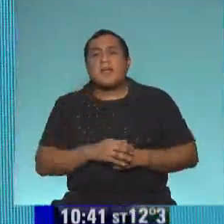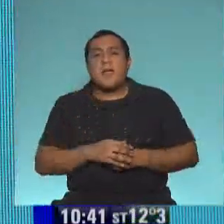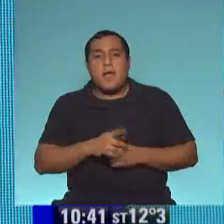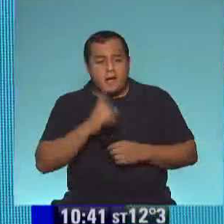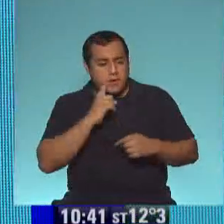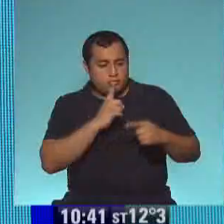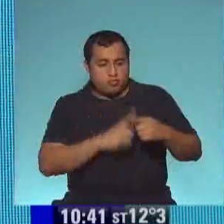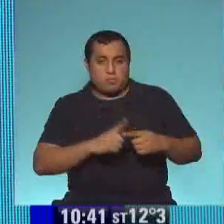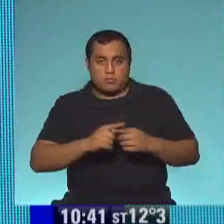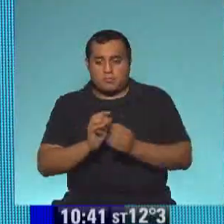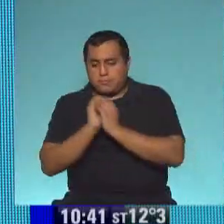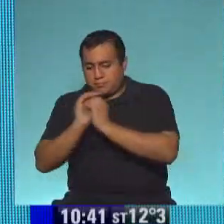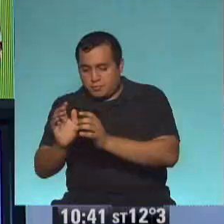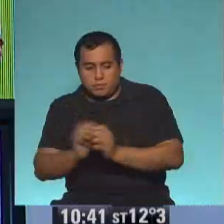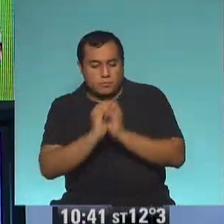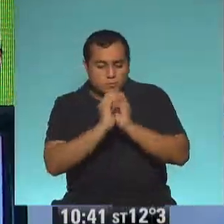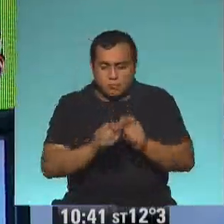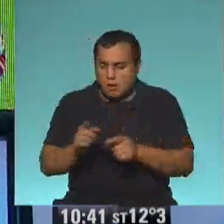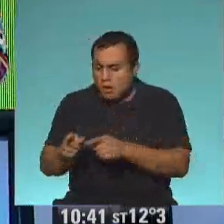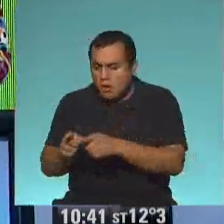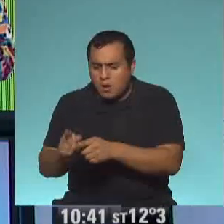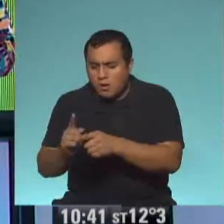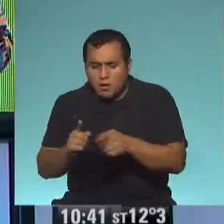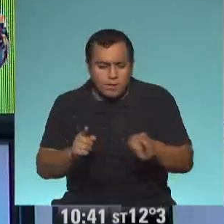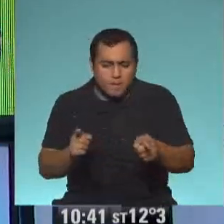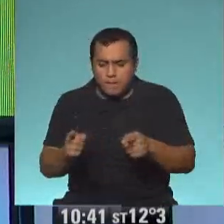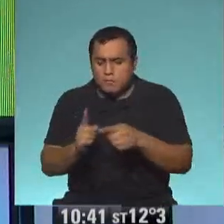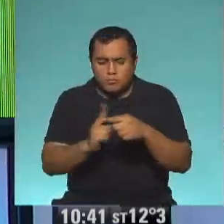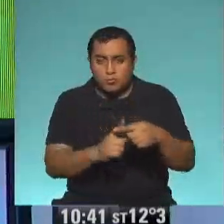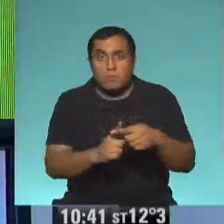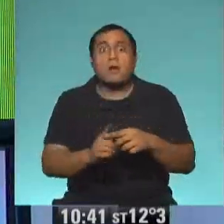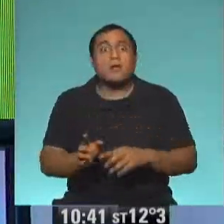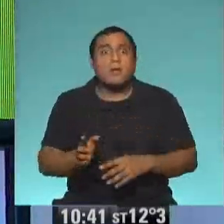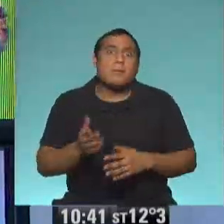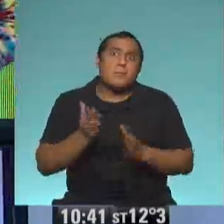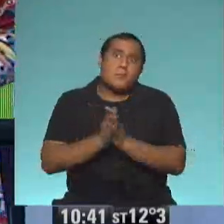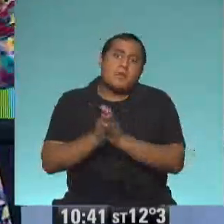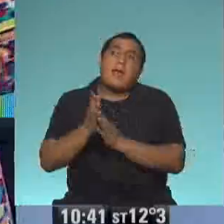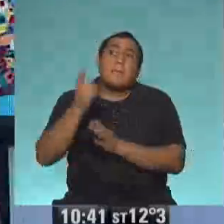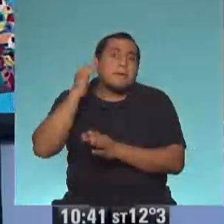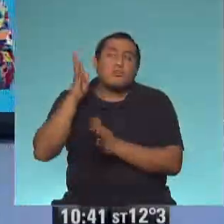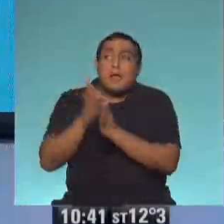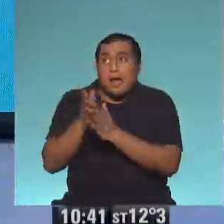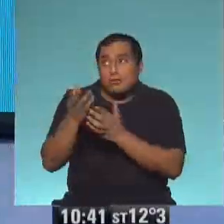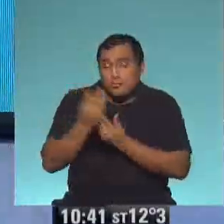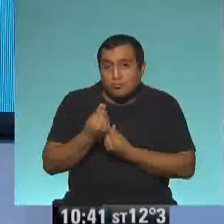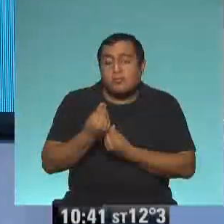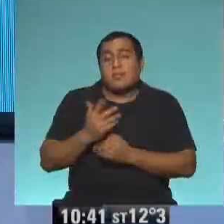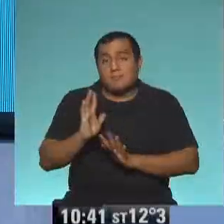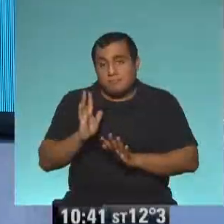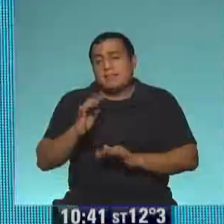las cantidades que salgan en los dos dados. ¡Ay, qué difícil! Así que bueno, pueden pedir ayuda a los grandotes y grandotas de la casa.